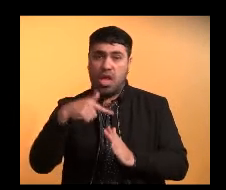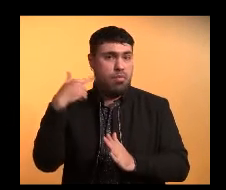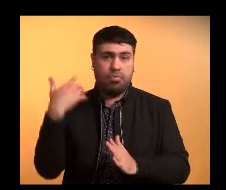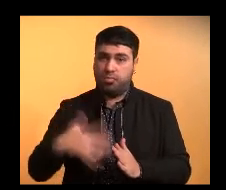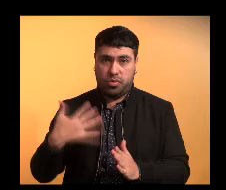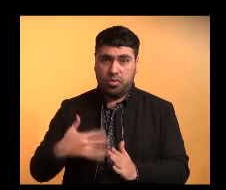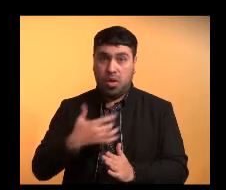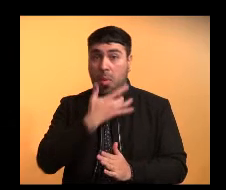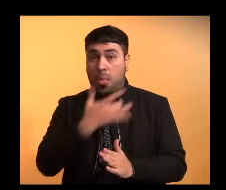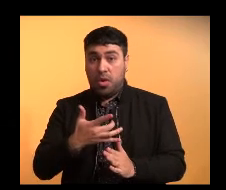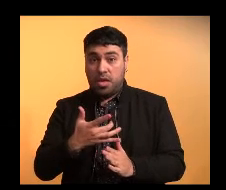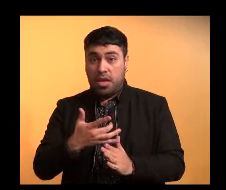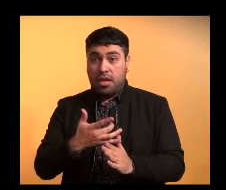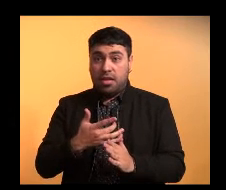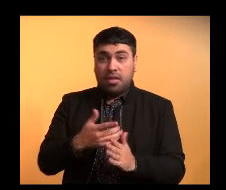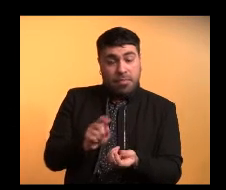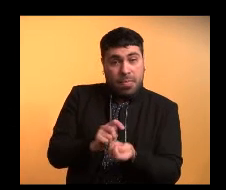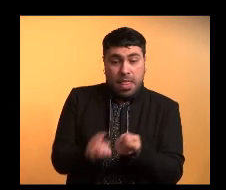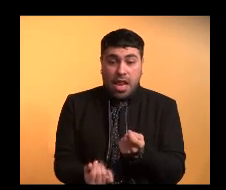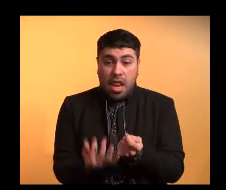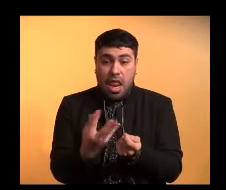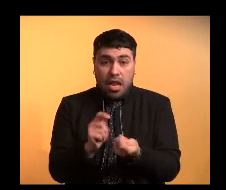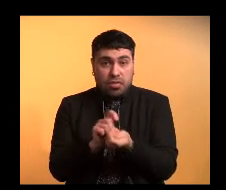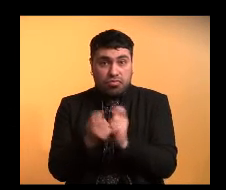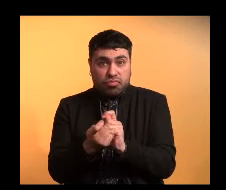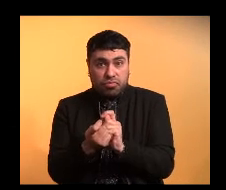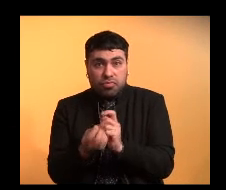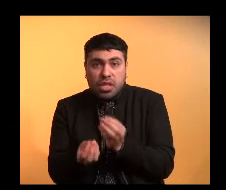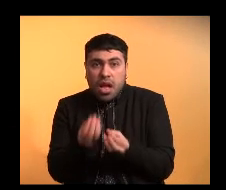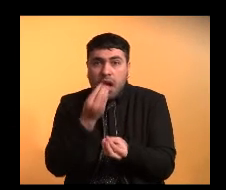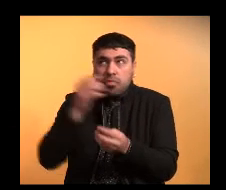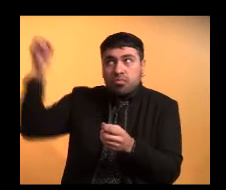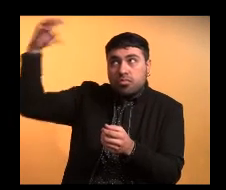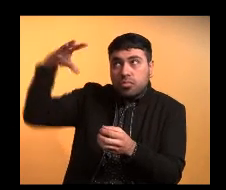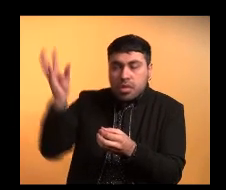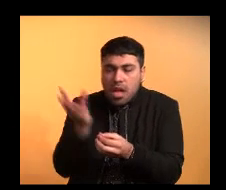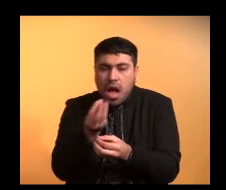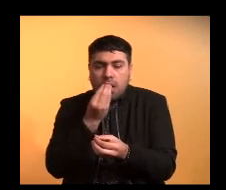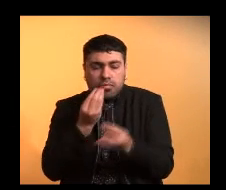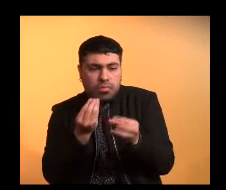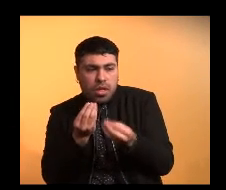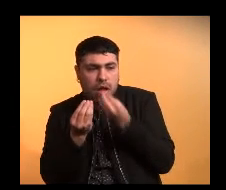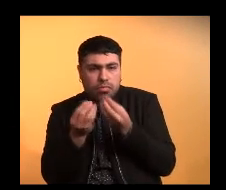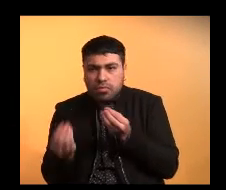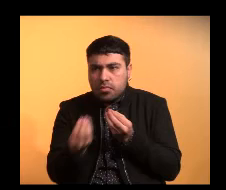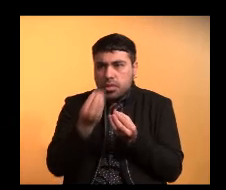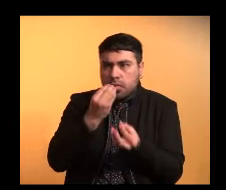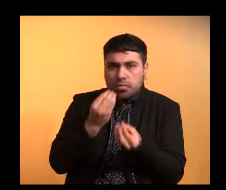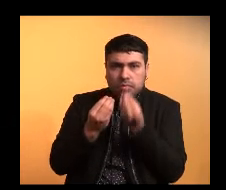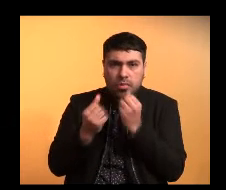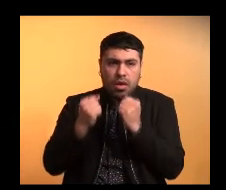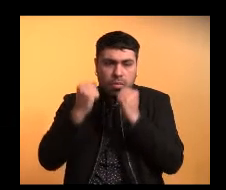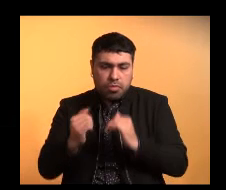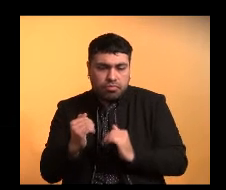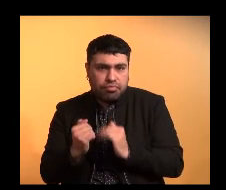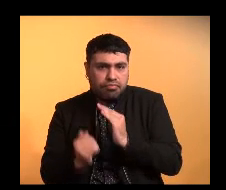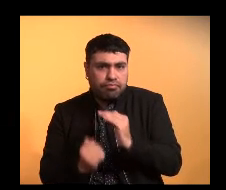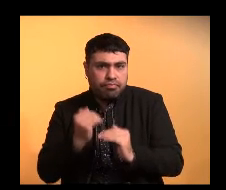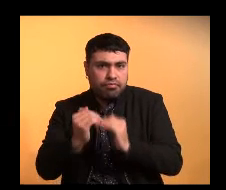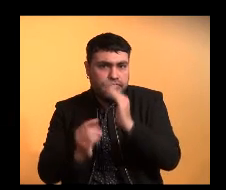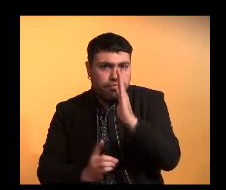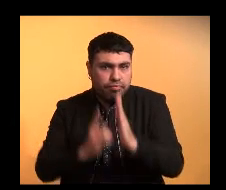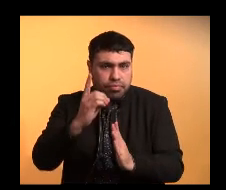importante porque de esa forma generan su propio alimento. Y otro aspecto bien importante es el hielo, y ahí más adelante les voy a mostrar un par de